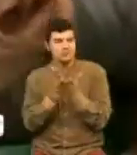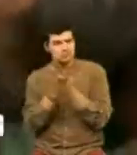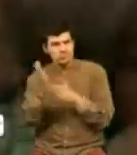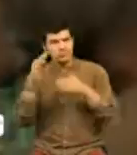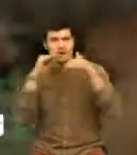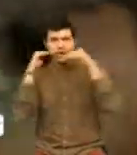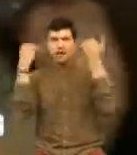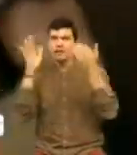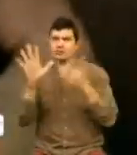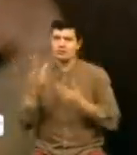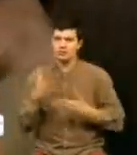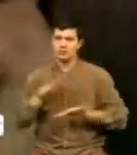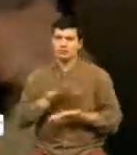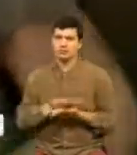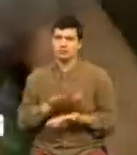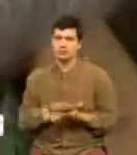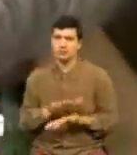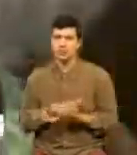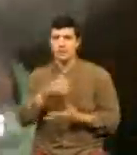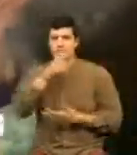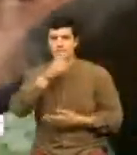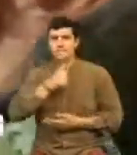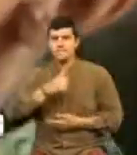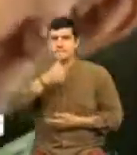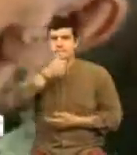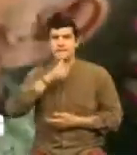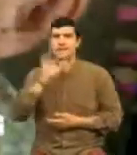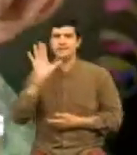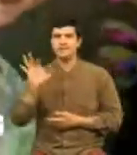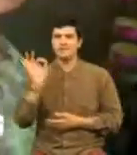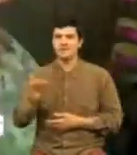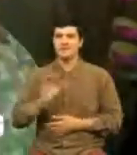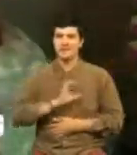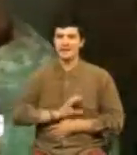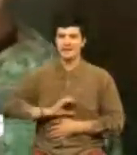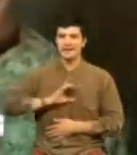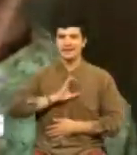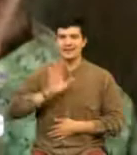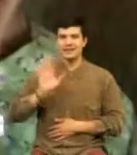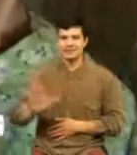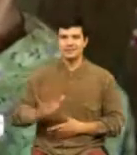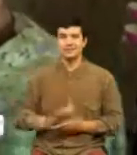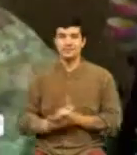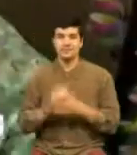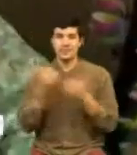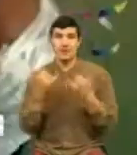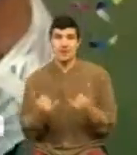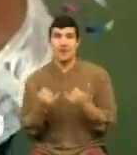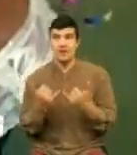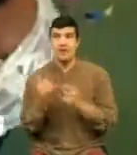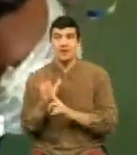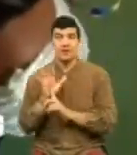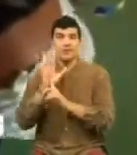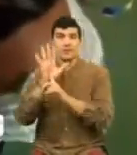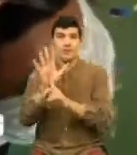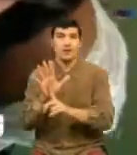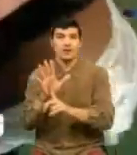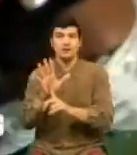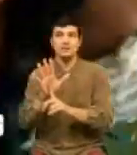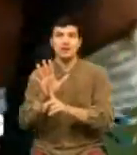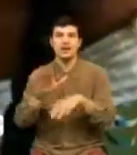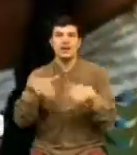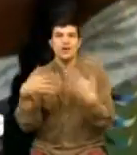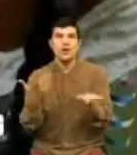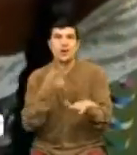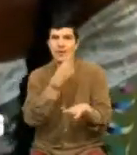la tranquilidad y la paciencia que siempre la caracterizaron y que hoy revela como el secreto